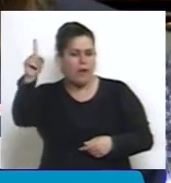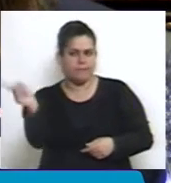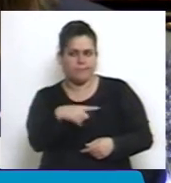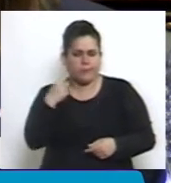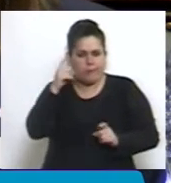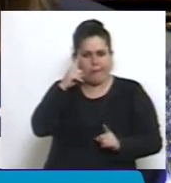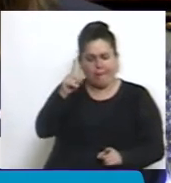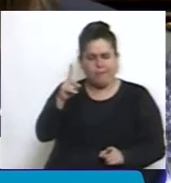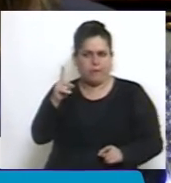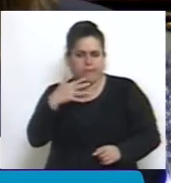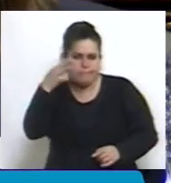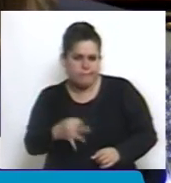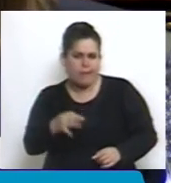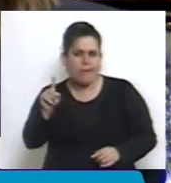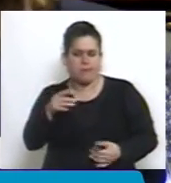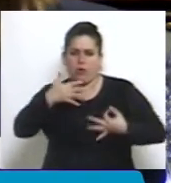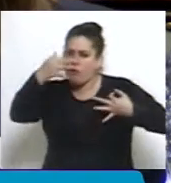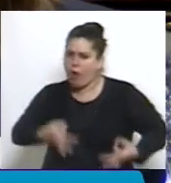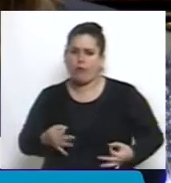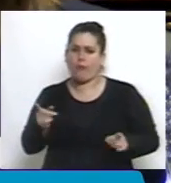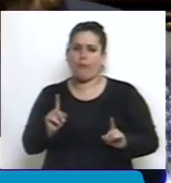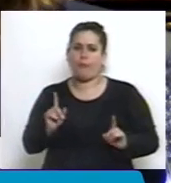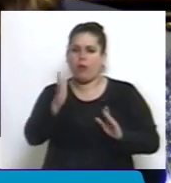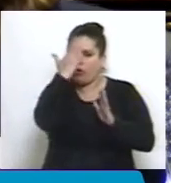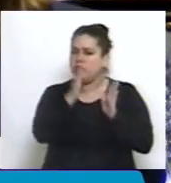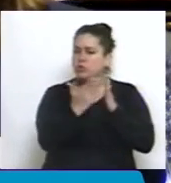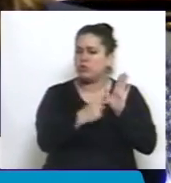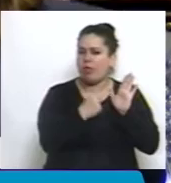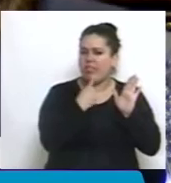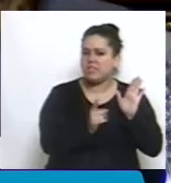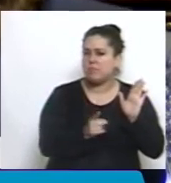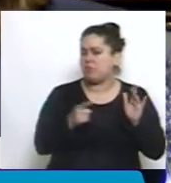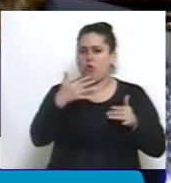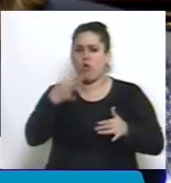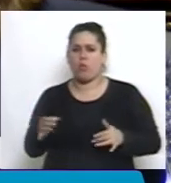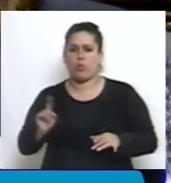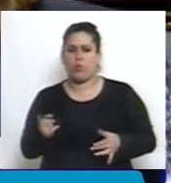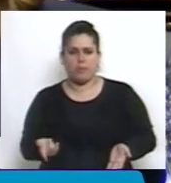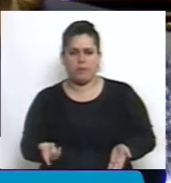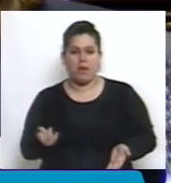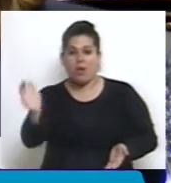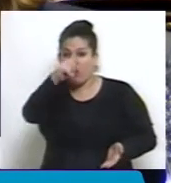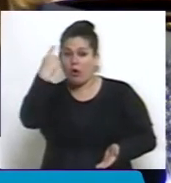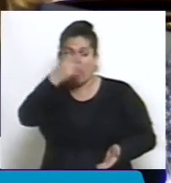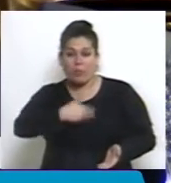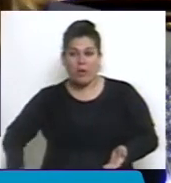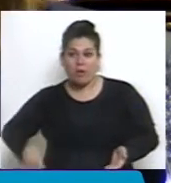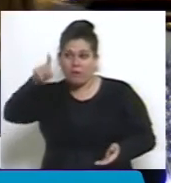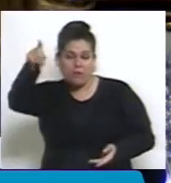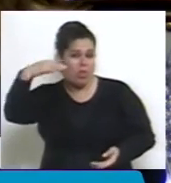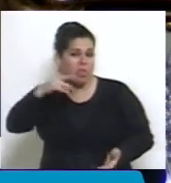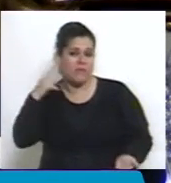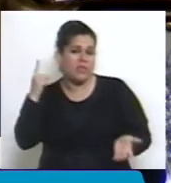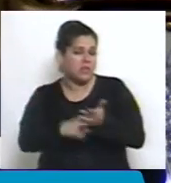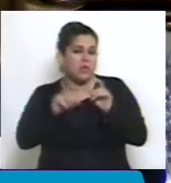nosotros creemos que no se está cumpliendo con la Constitución Nacional. El Gobierno Nacional tiene que decidir